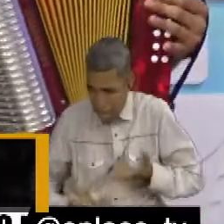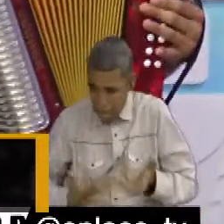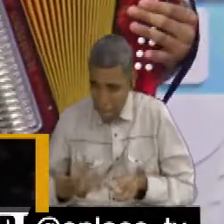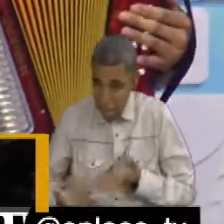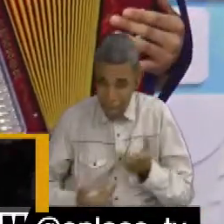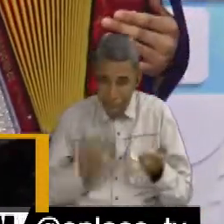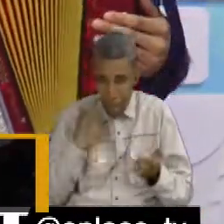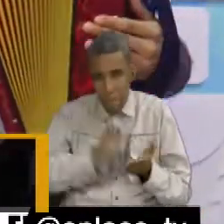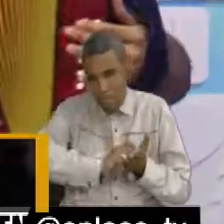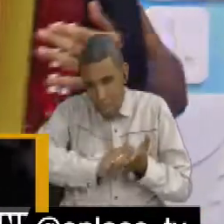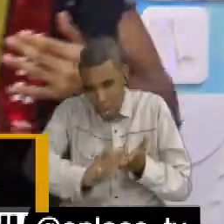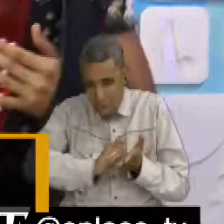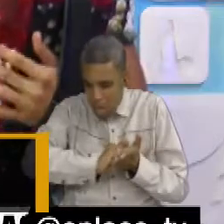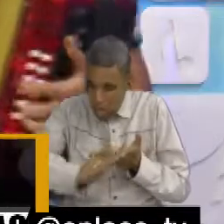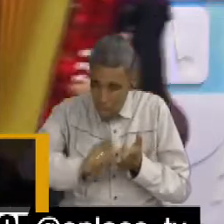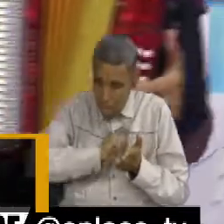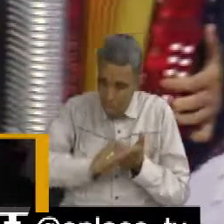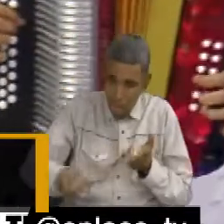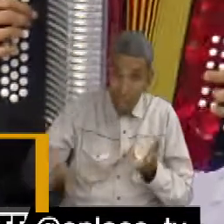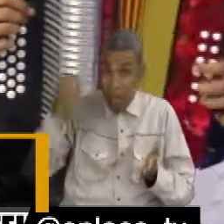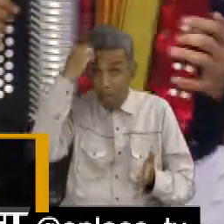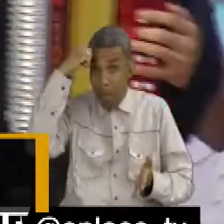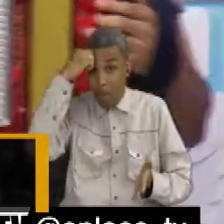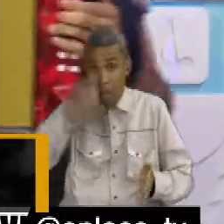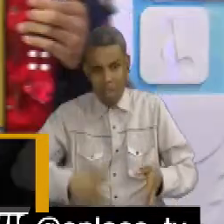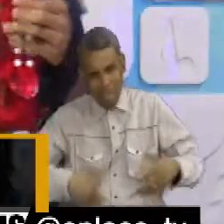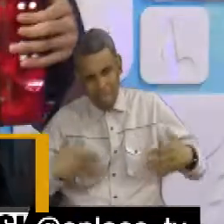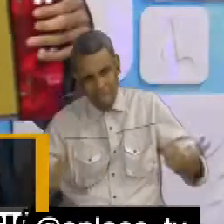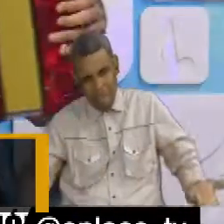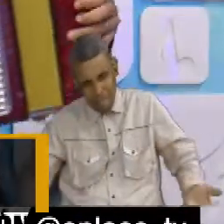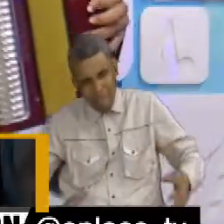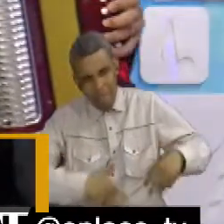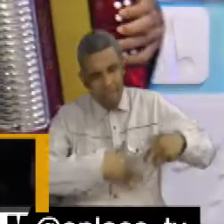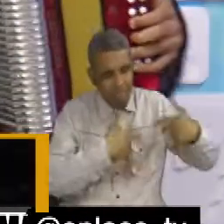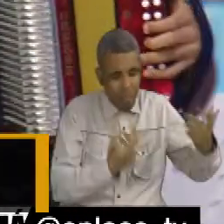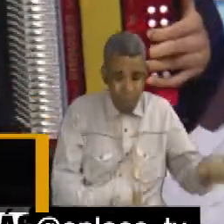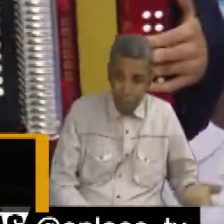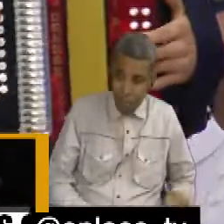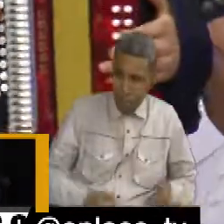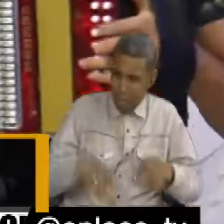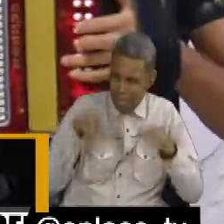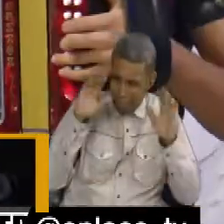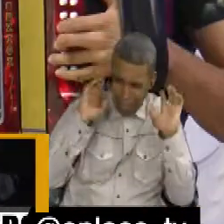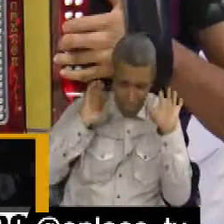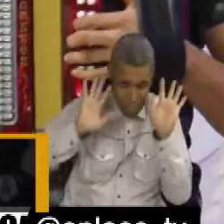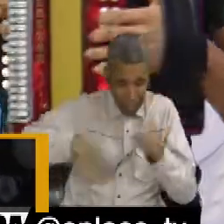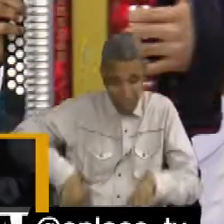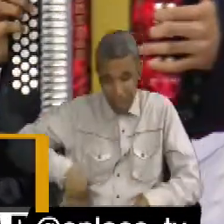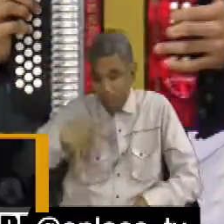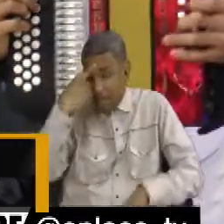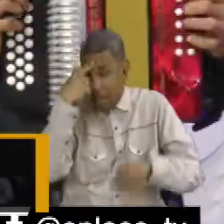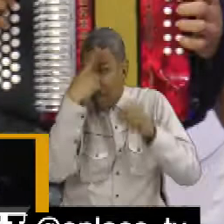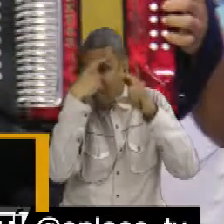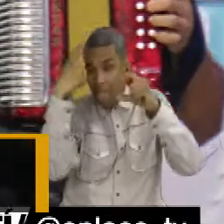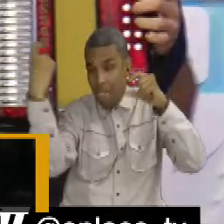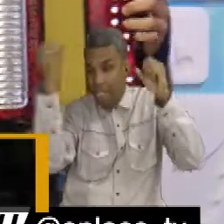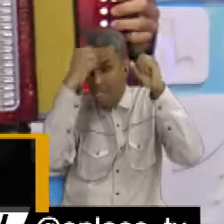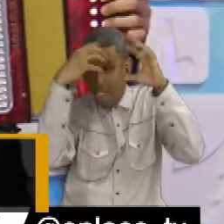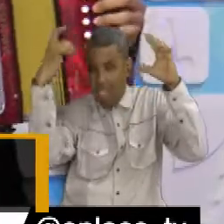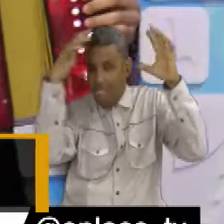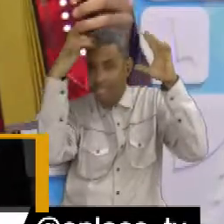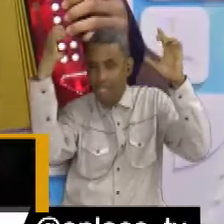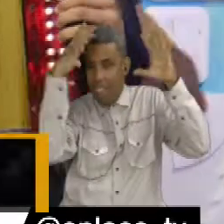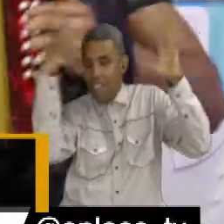muy desconcentrado. Y la profe me pregunta por las siete maravillas de este mundo y yo respondo que mis siete maravillas